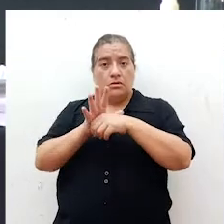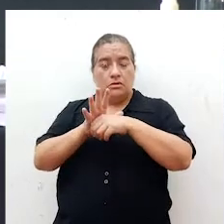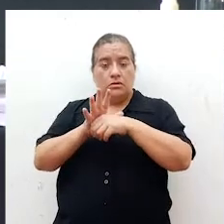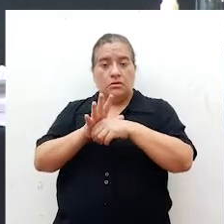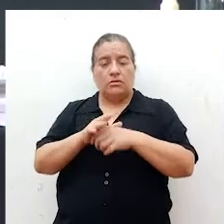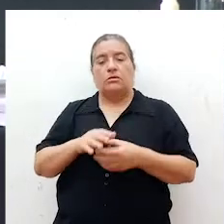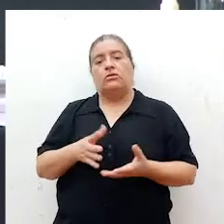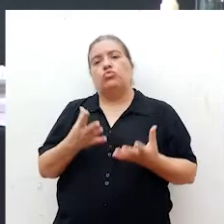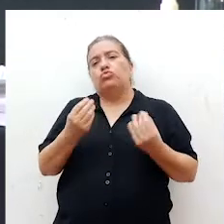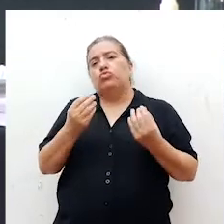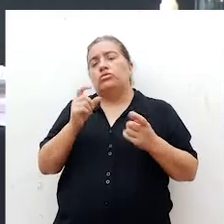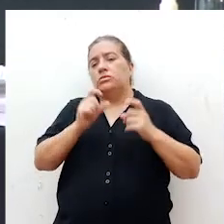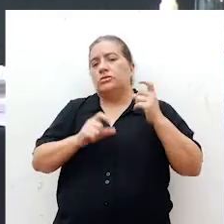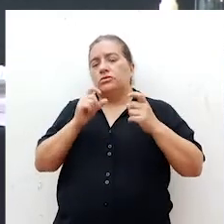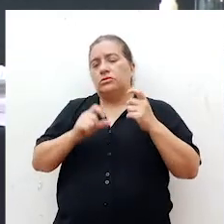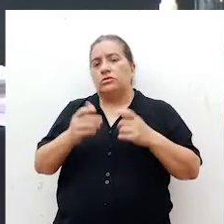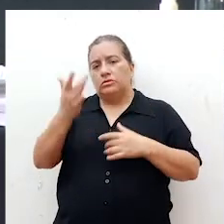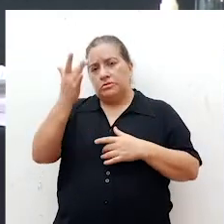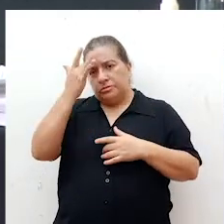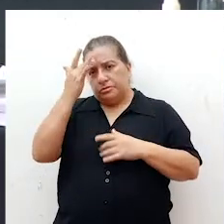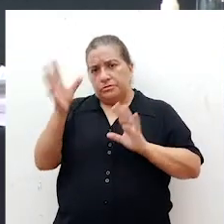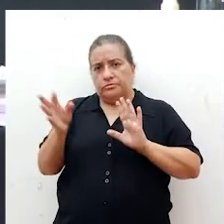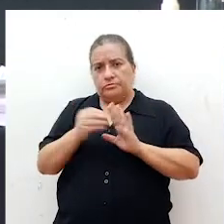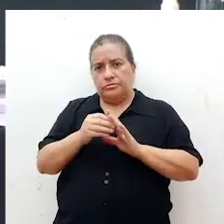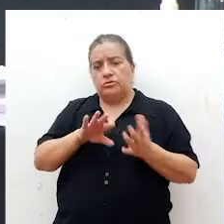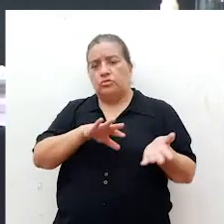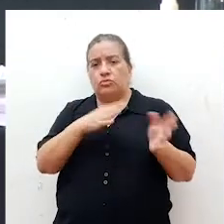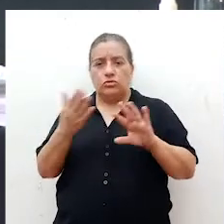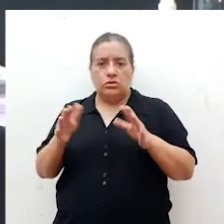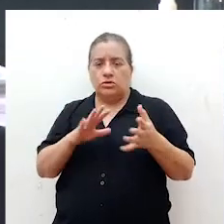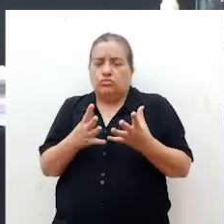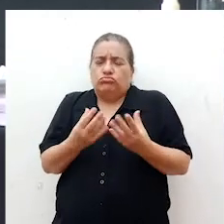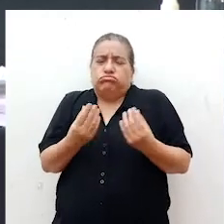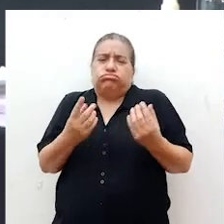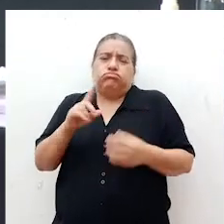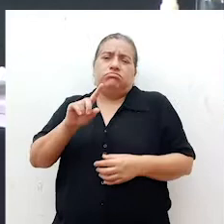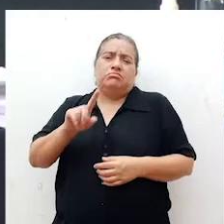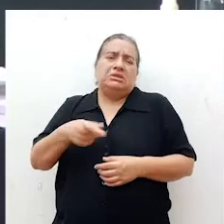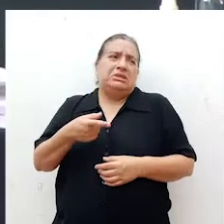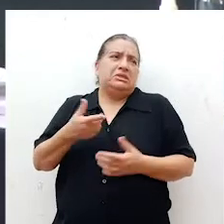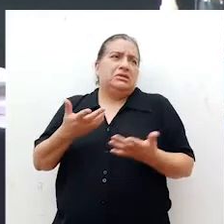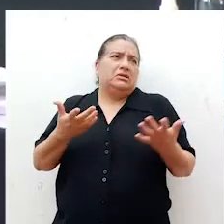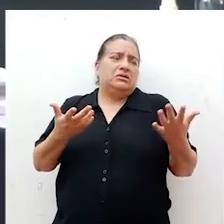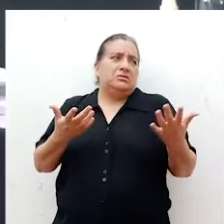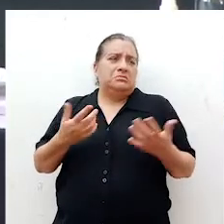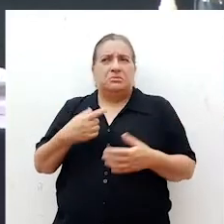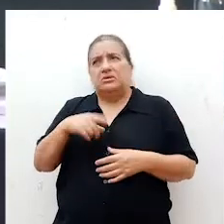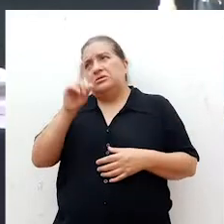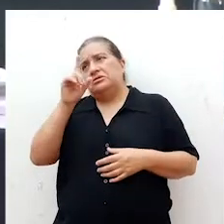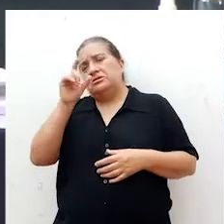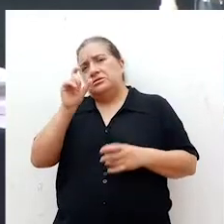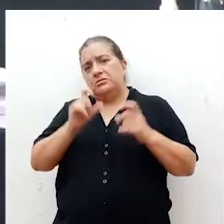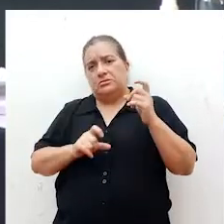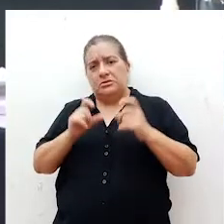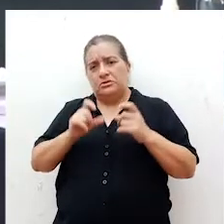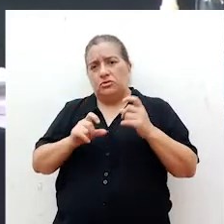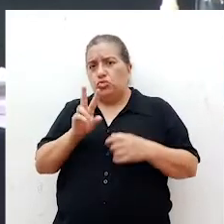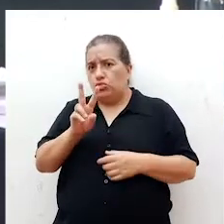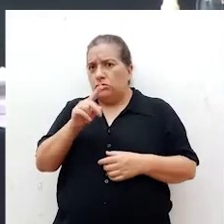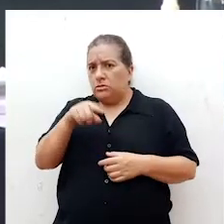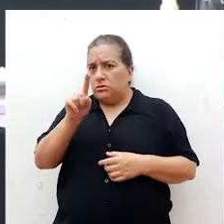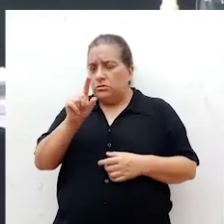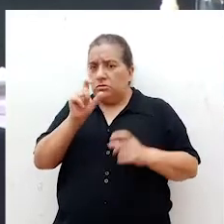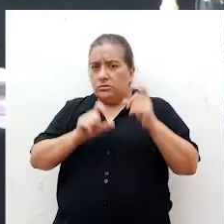de una crisis sanitaria que se ha llevado la vida y la salud de millones, de miles de peruanos,